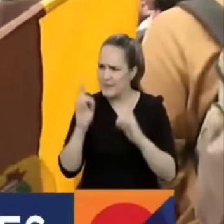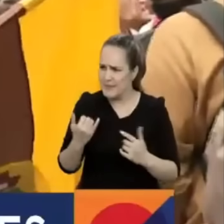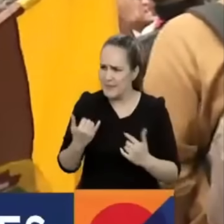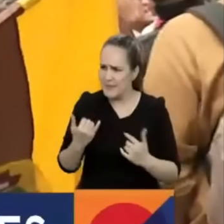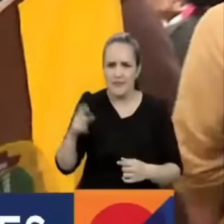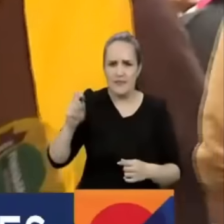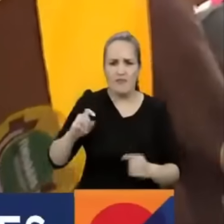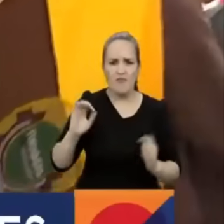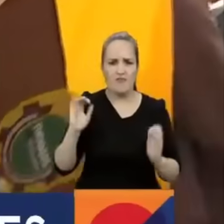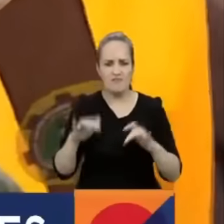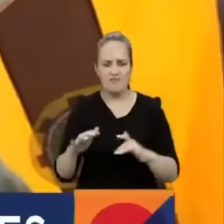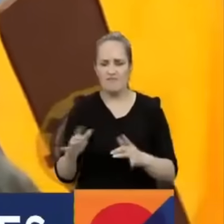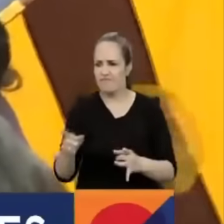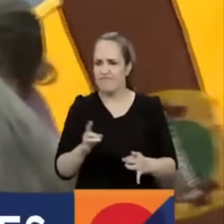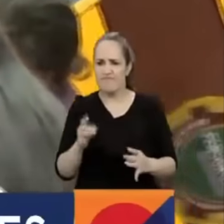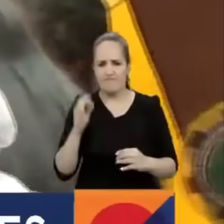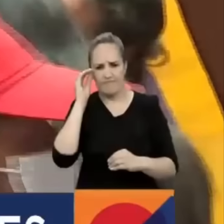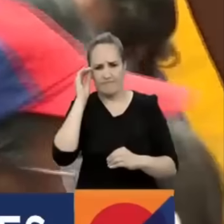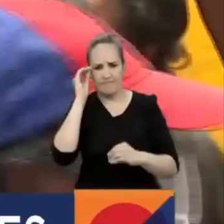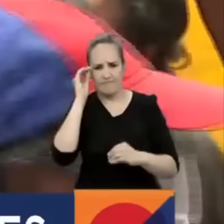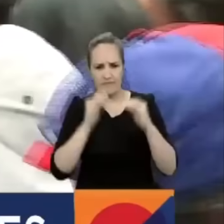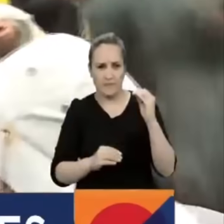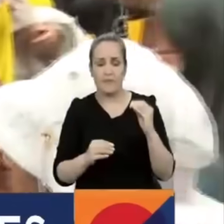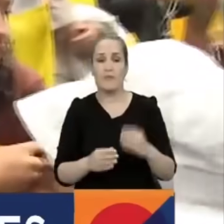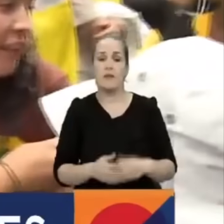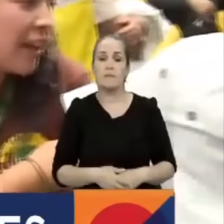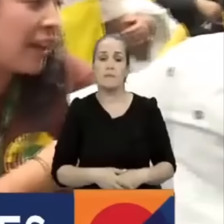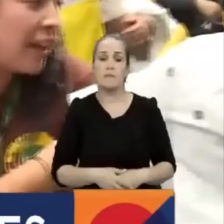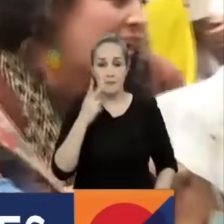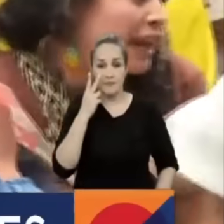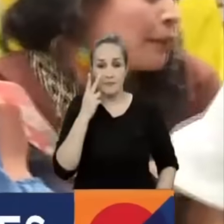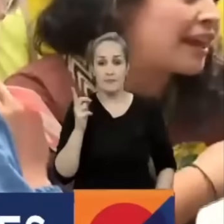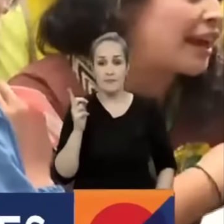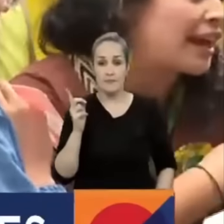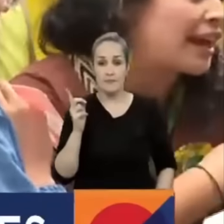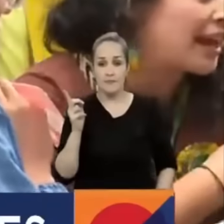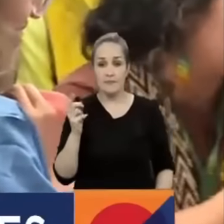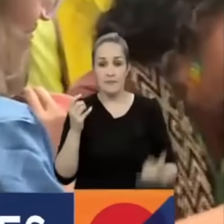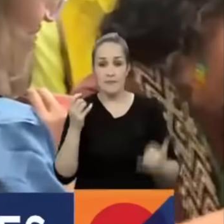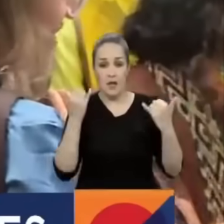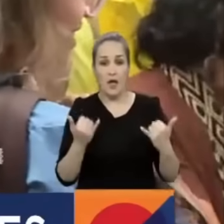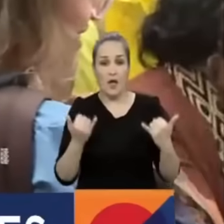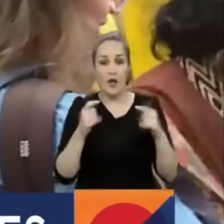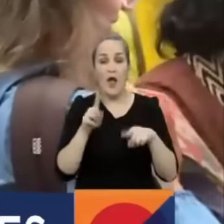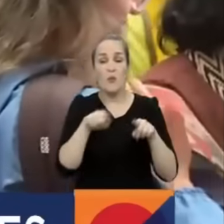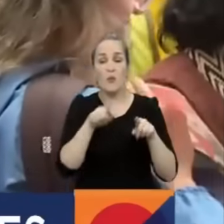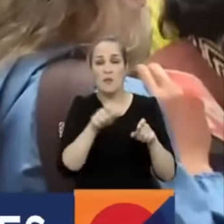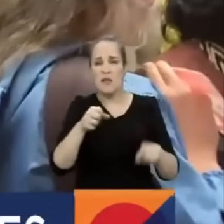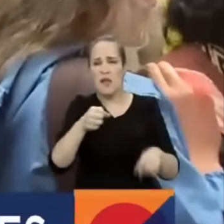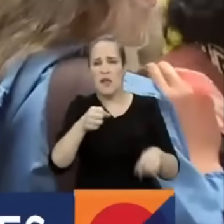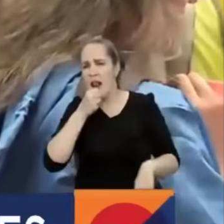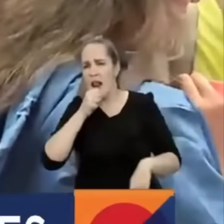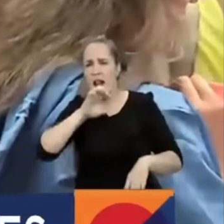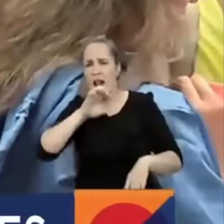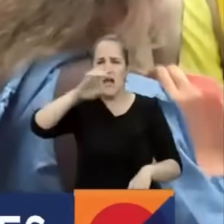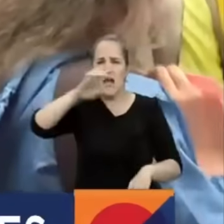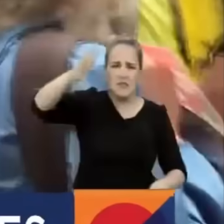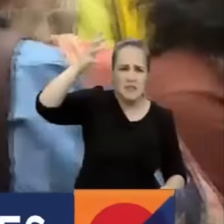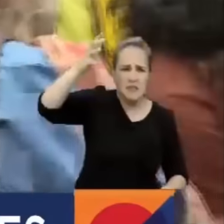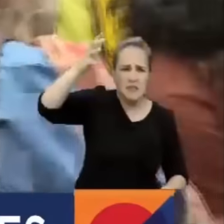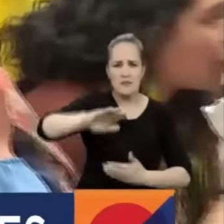movilización. Y como ustedes pues, pueden observar, lo que dice la gente, las consignas de la